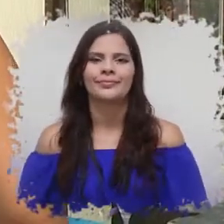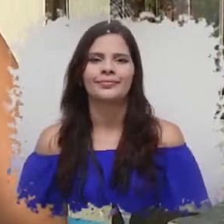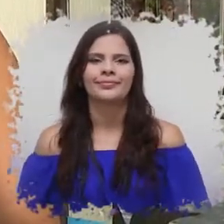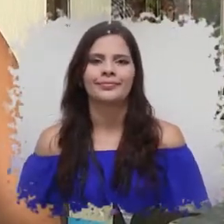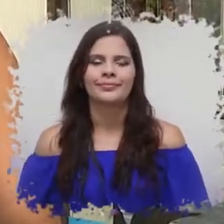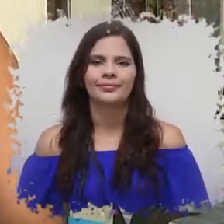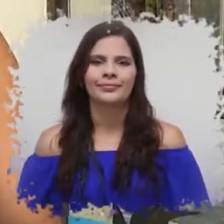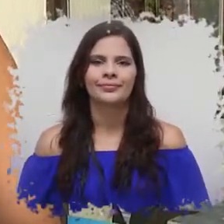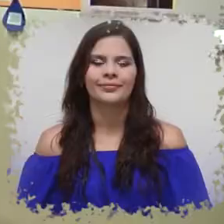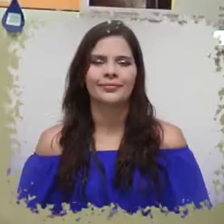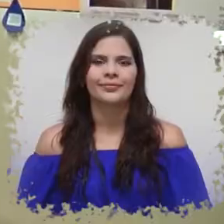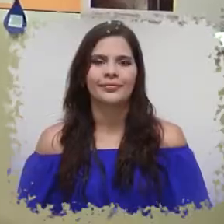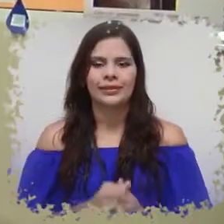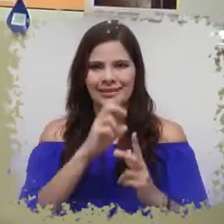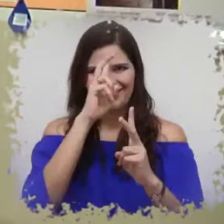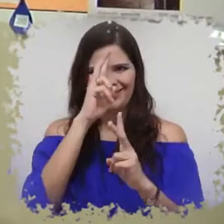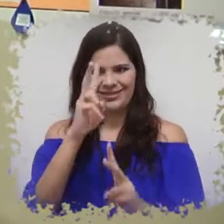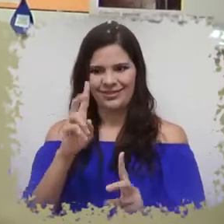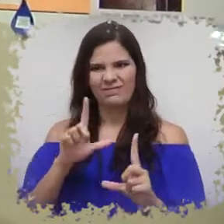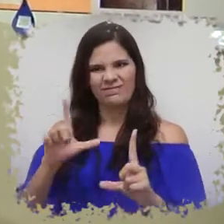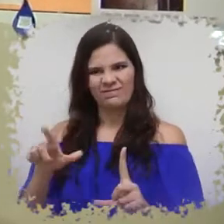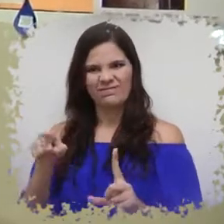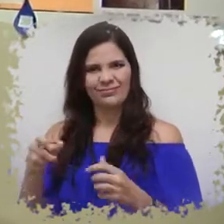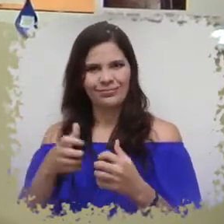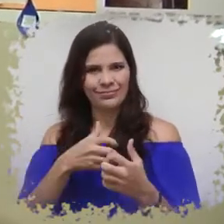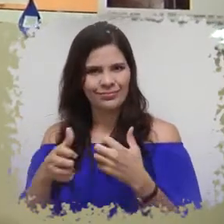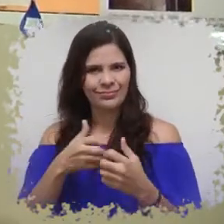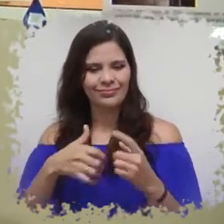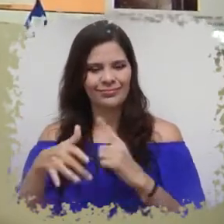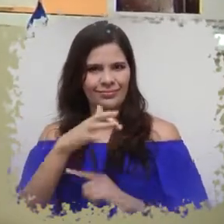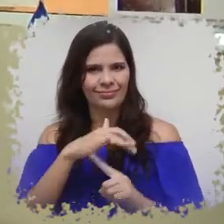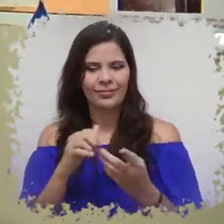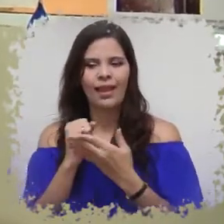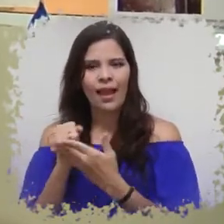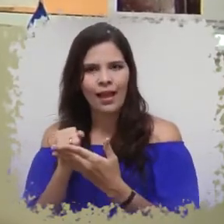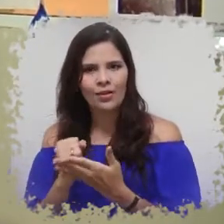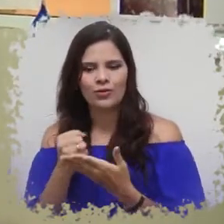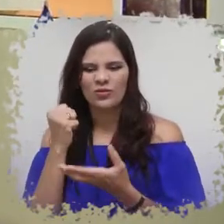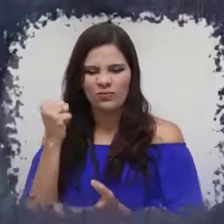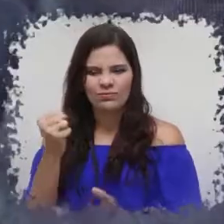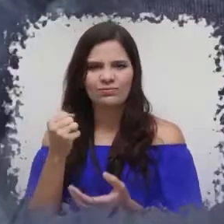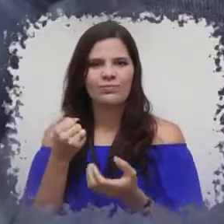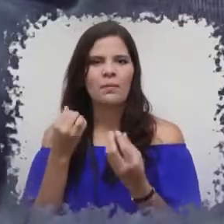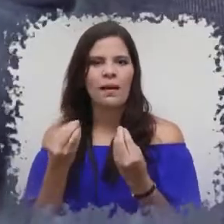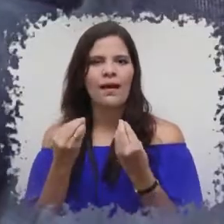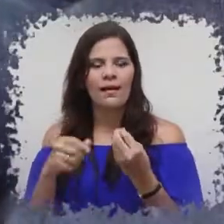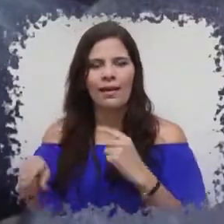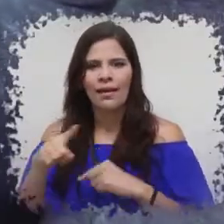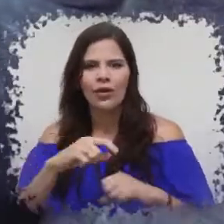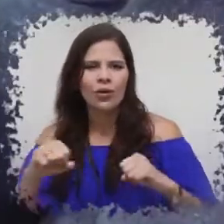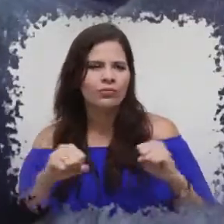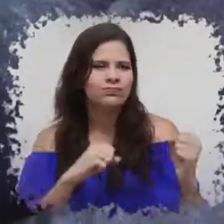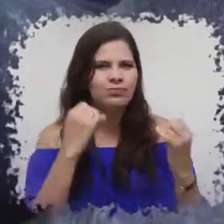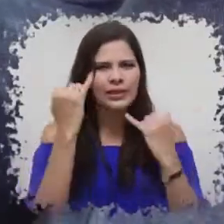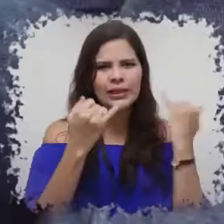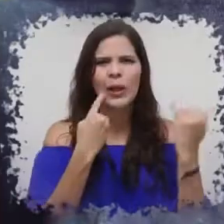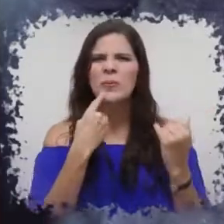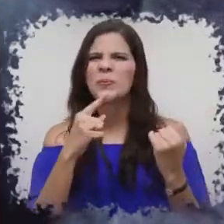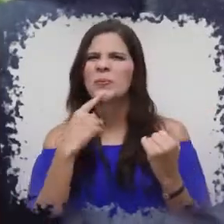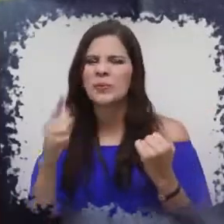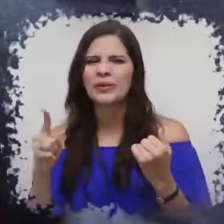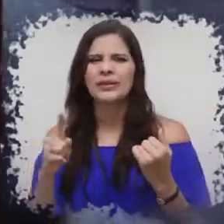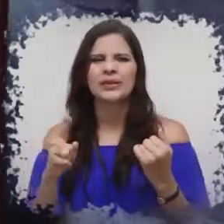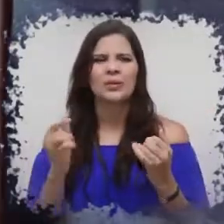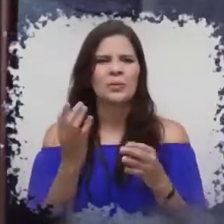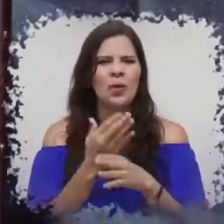largo de la universidad. Esta distinción le permitirá al Grupo de Investigación en Modelación de Sistemas Ambientales seguir buscando la modelación ambiental